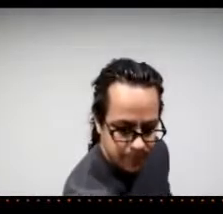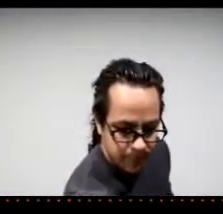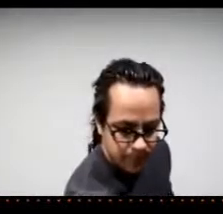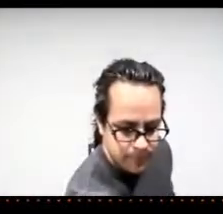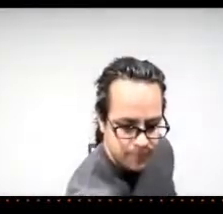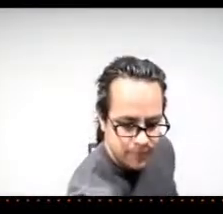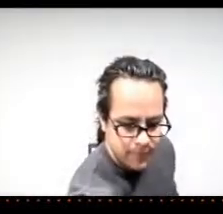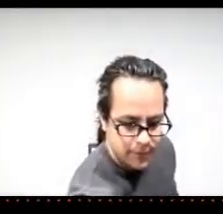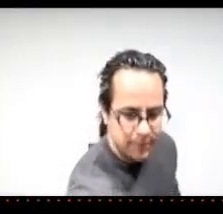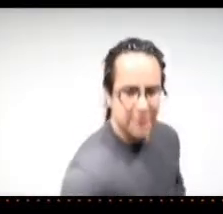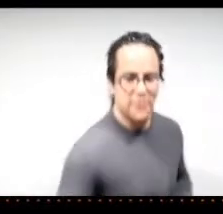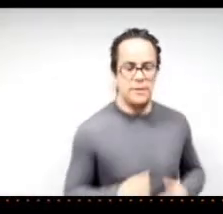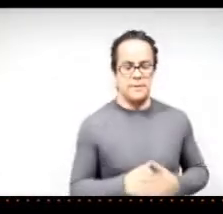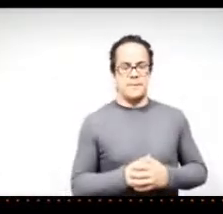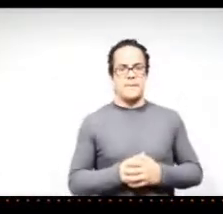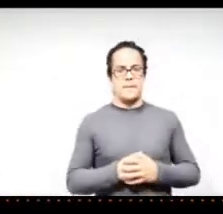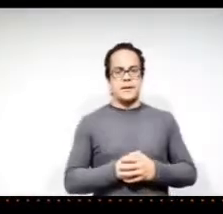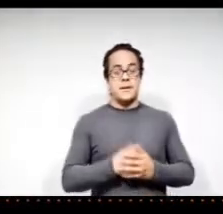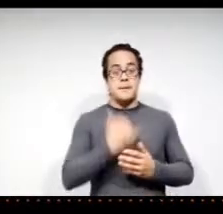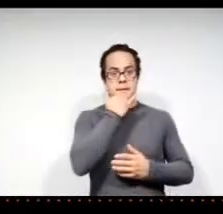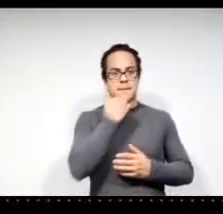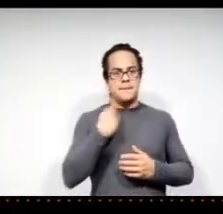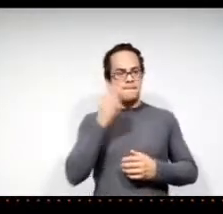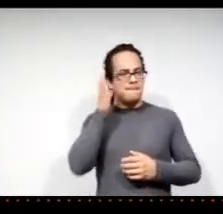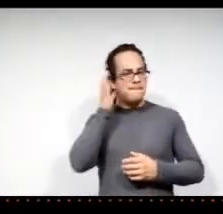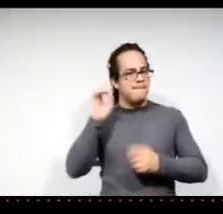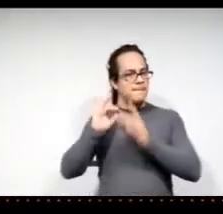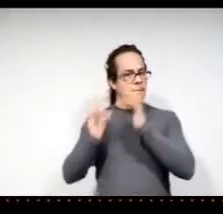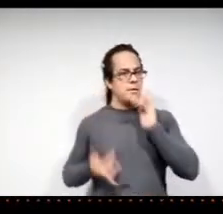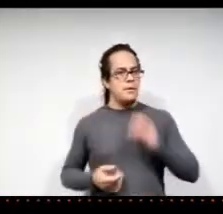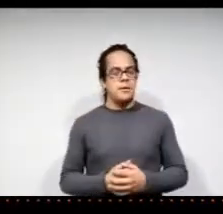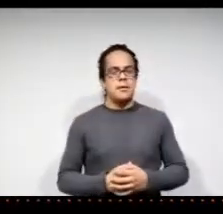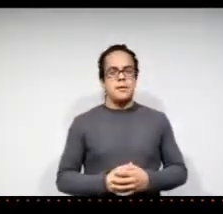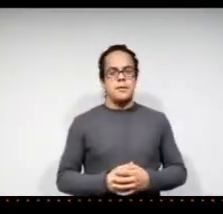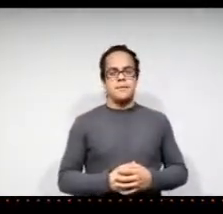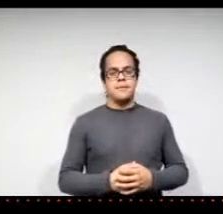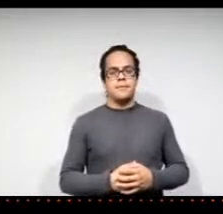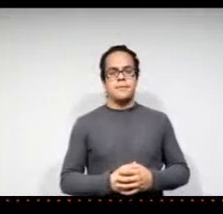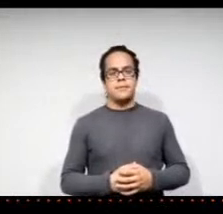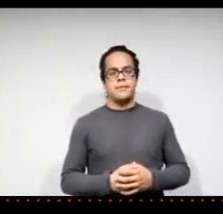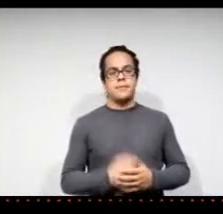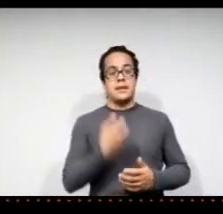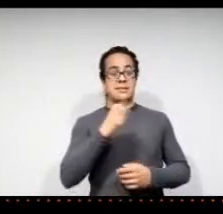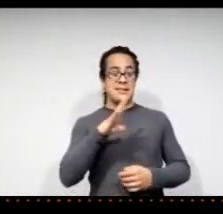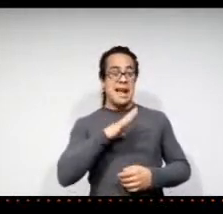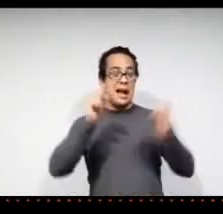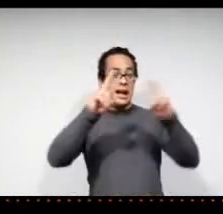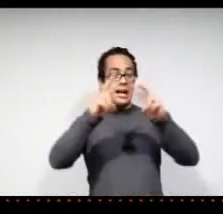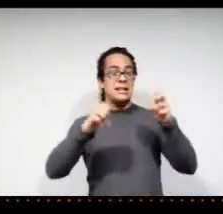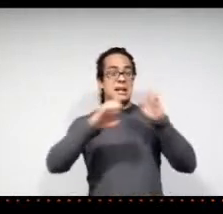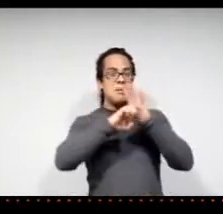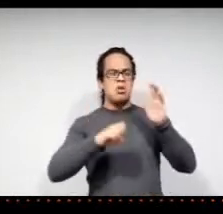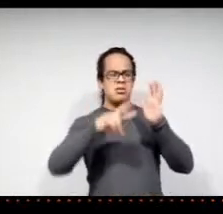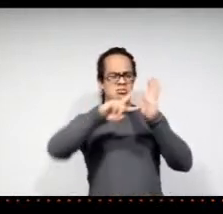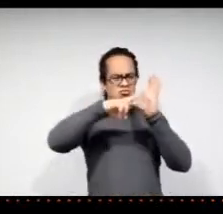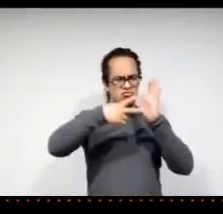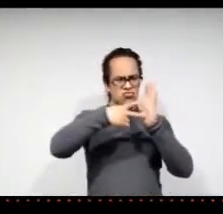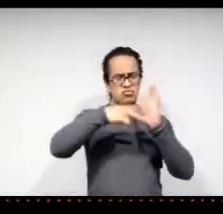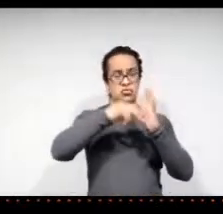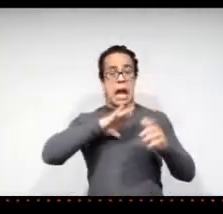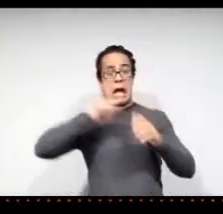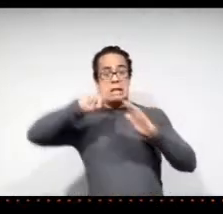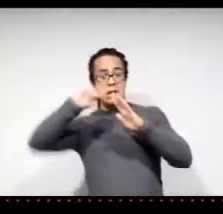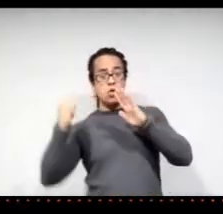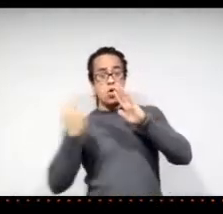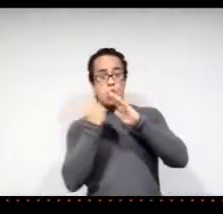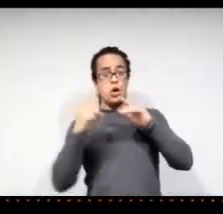partir de la segunda fila, ¿no? Entonces, creo que también hay un tema de diseño. Yo creo que la tecnología la podemos usar para